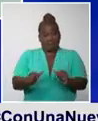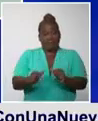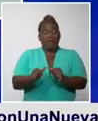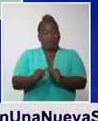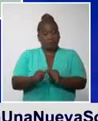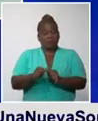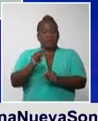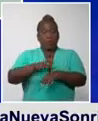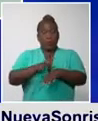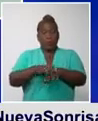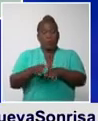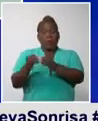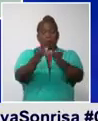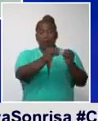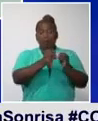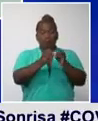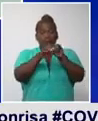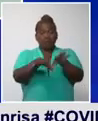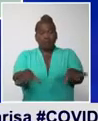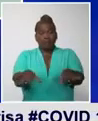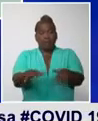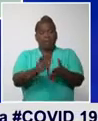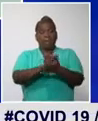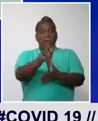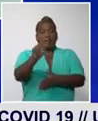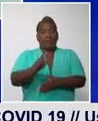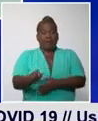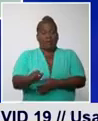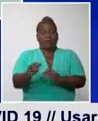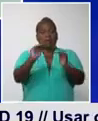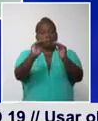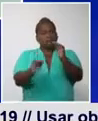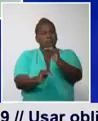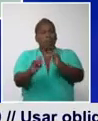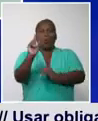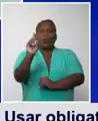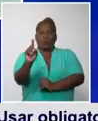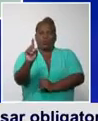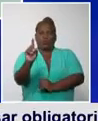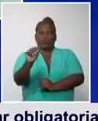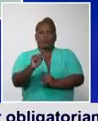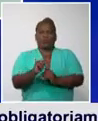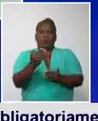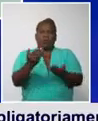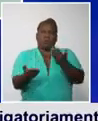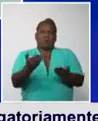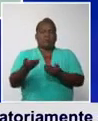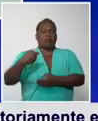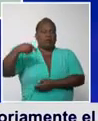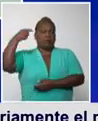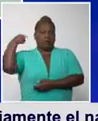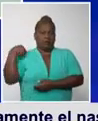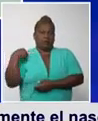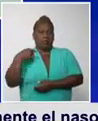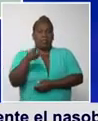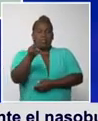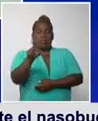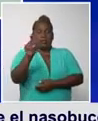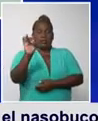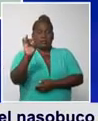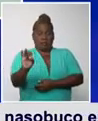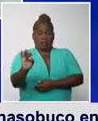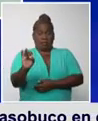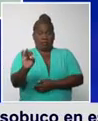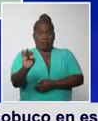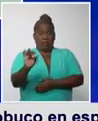transmisión. Mayabeque disminuye un caso en comparación con el día anterior, 17 casos